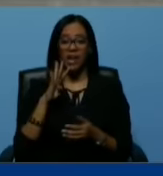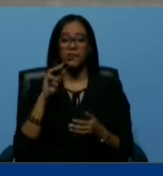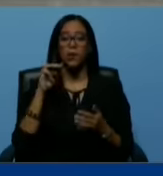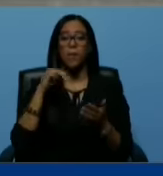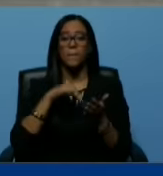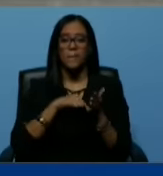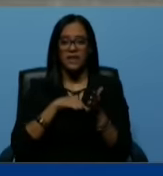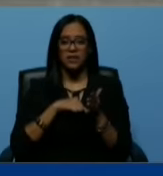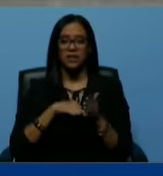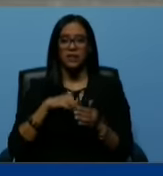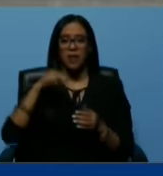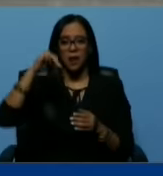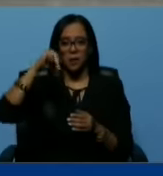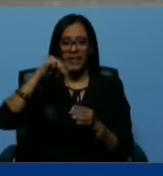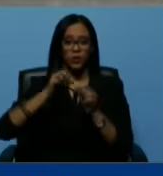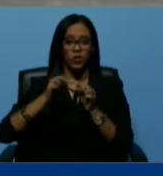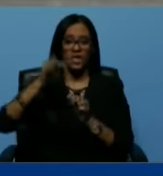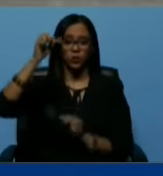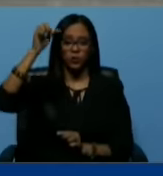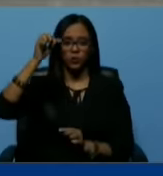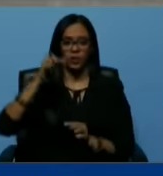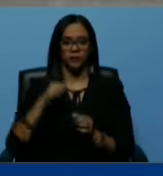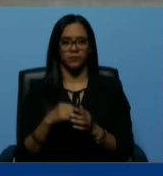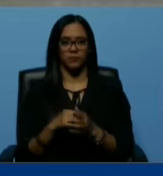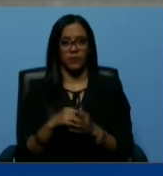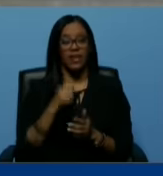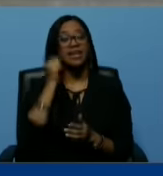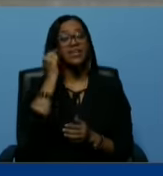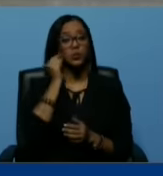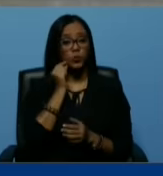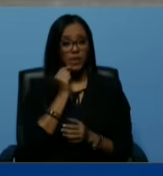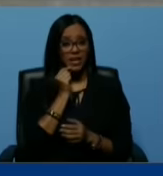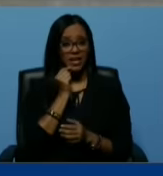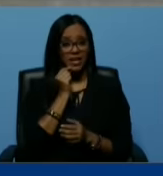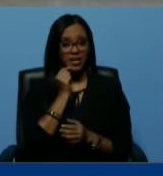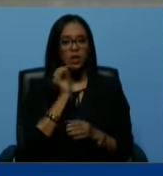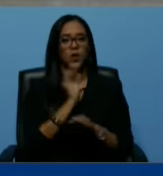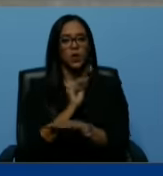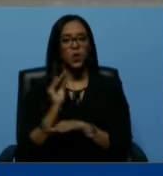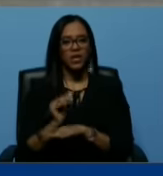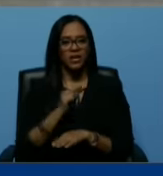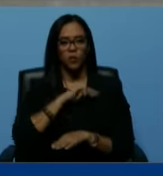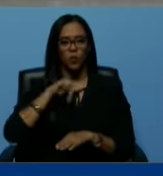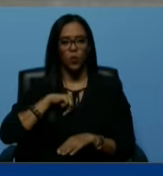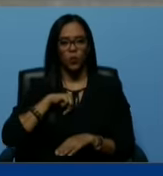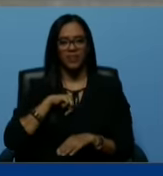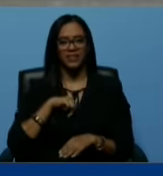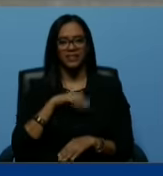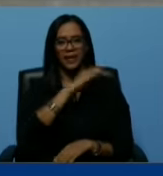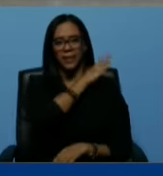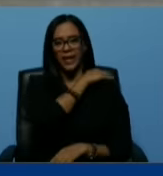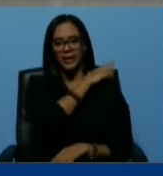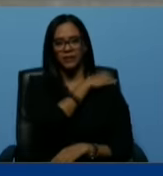altura. Y Sucre, cuidando nuestras espaldas,